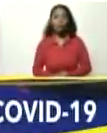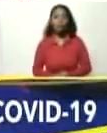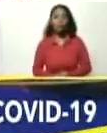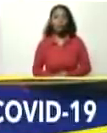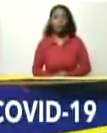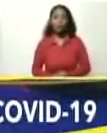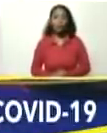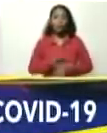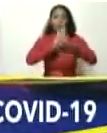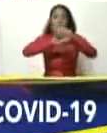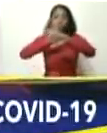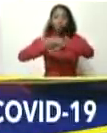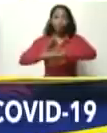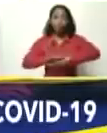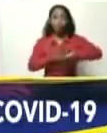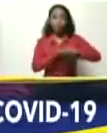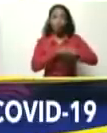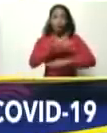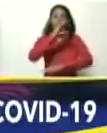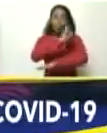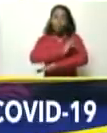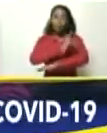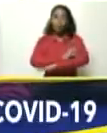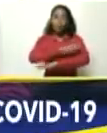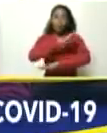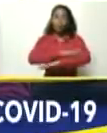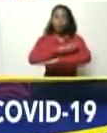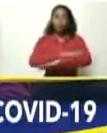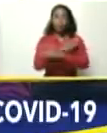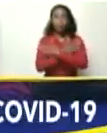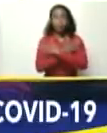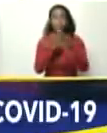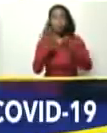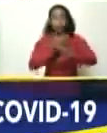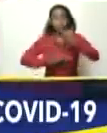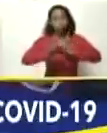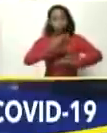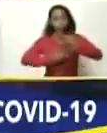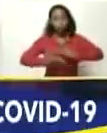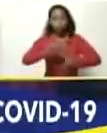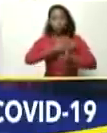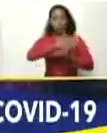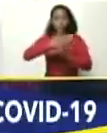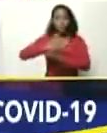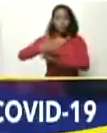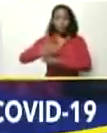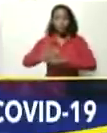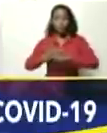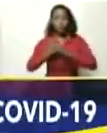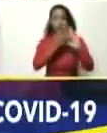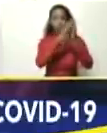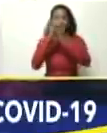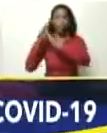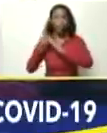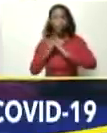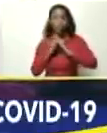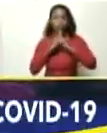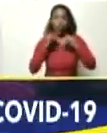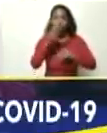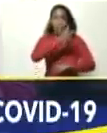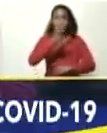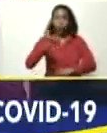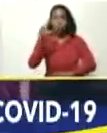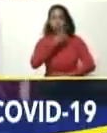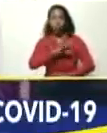y llamar a la disciplina y a la solidaridad y a la cooperación colectiva de la comunidad, de toda la